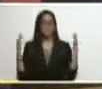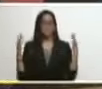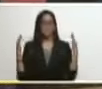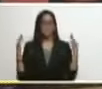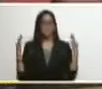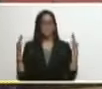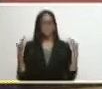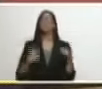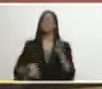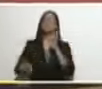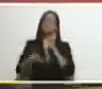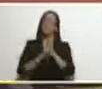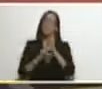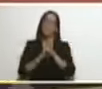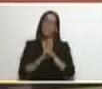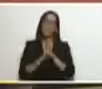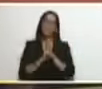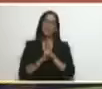Siendo una ley orgánica,